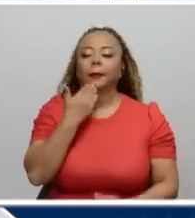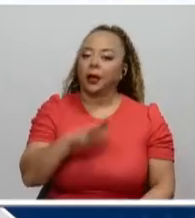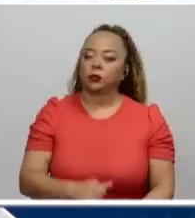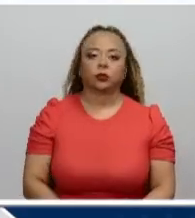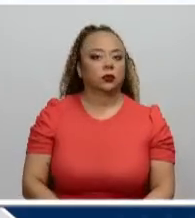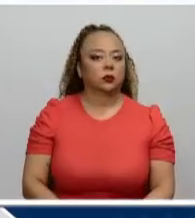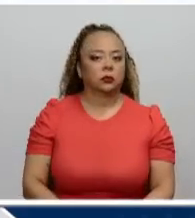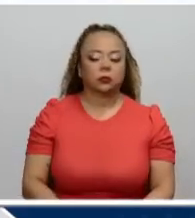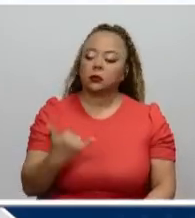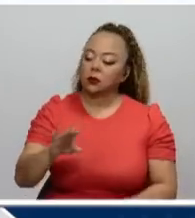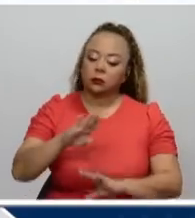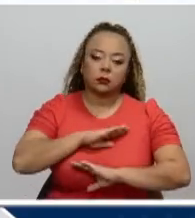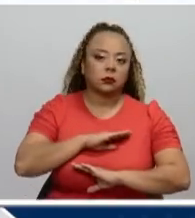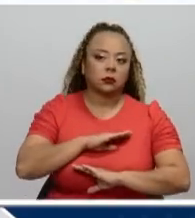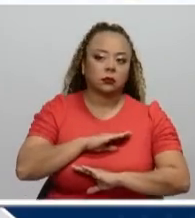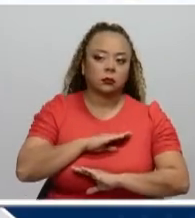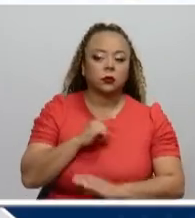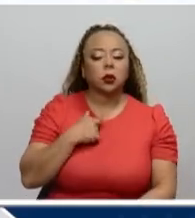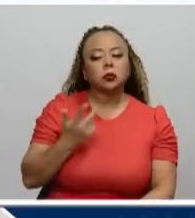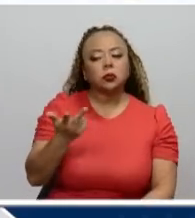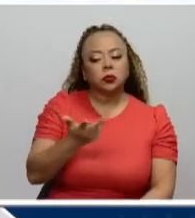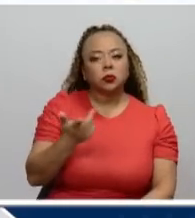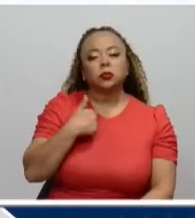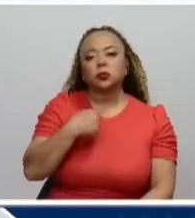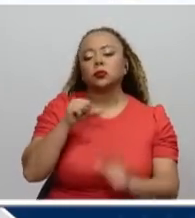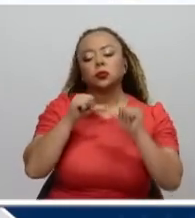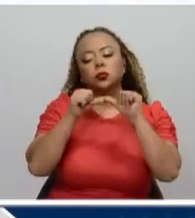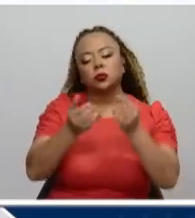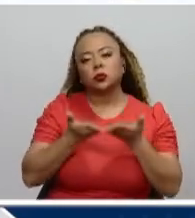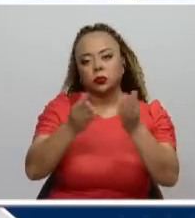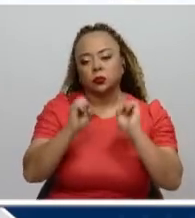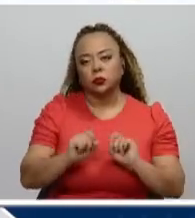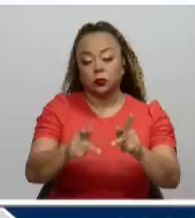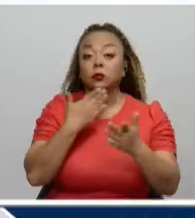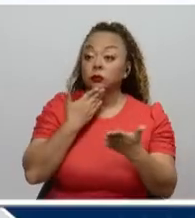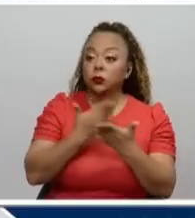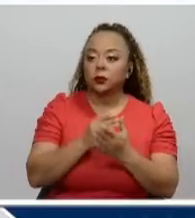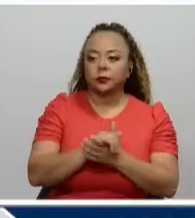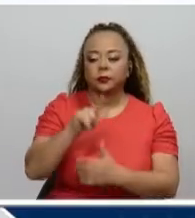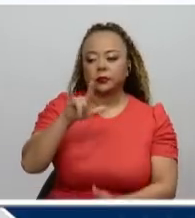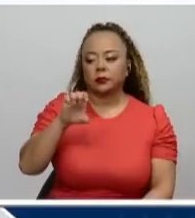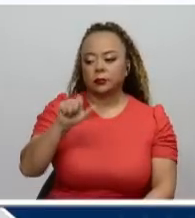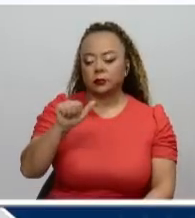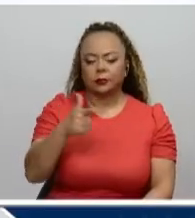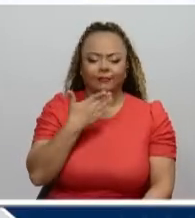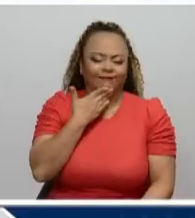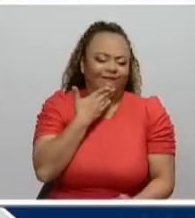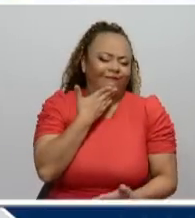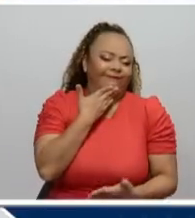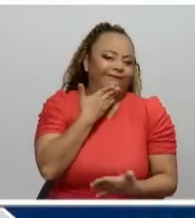O sea ya basta de ellos yo a ellos yo sí le sigo dando oportunidades son buenos leales buenísimo